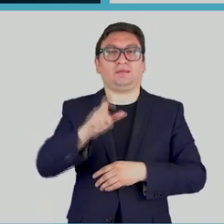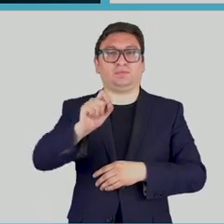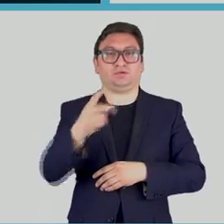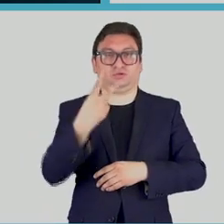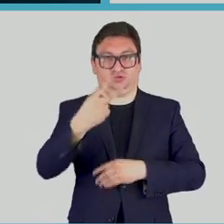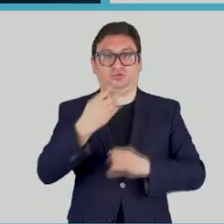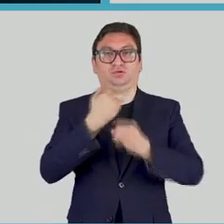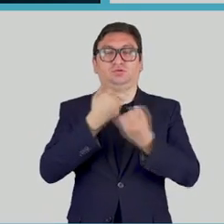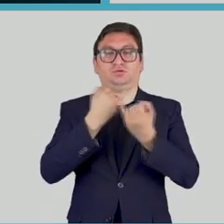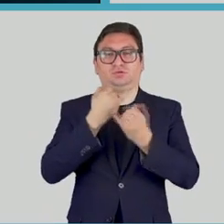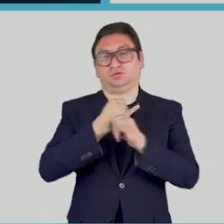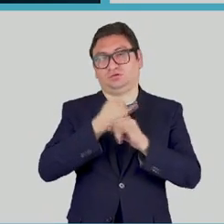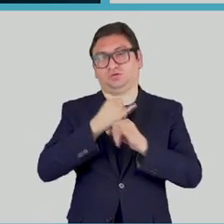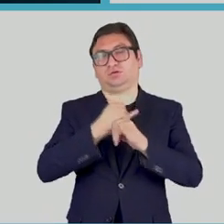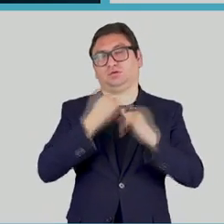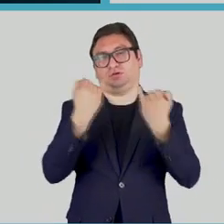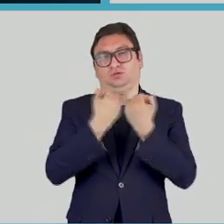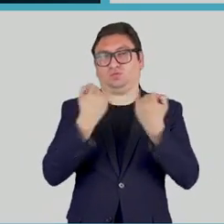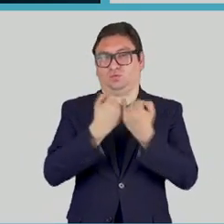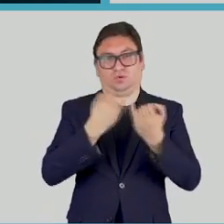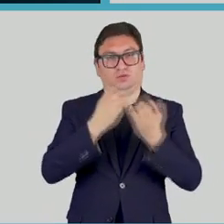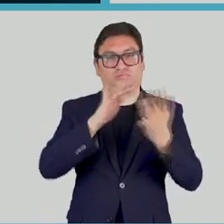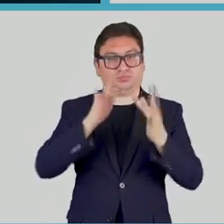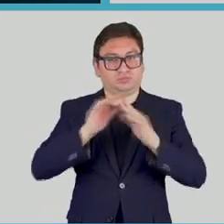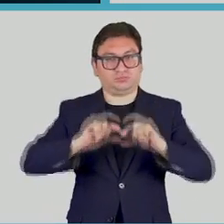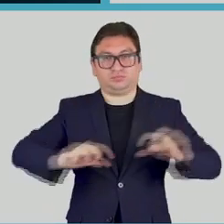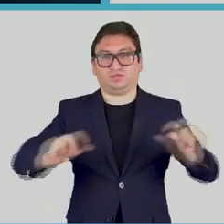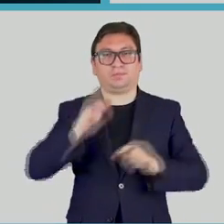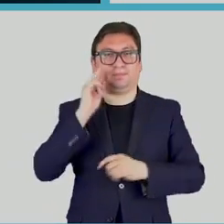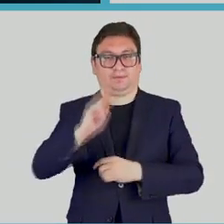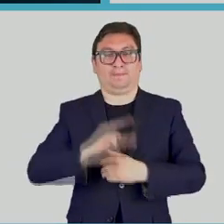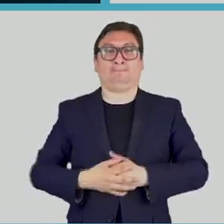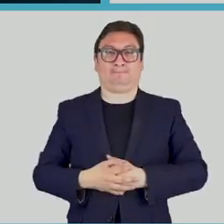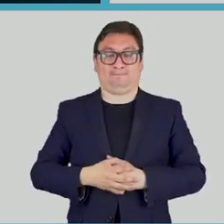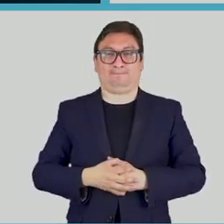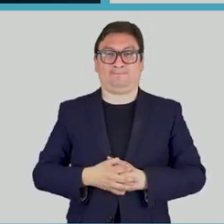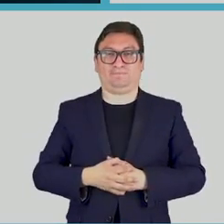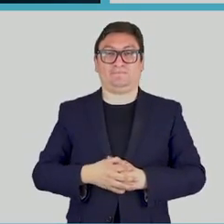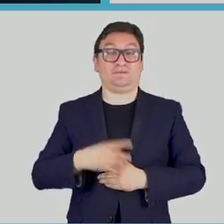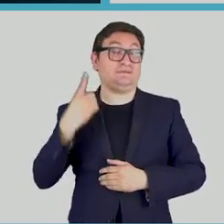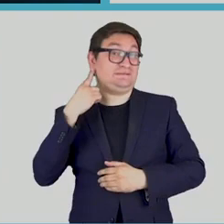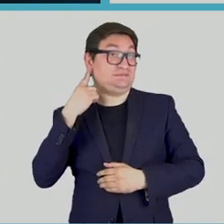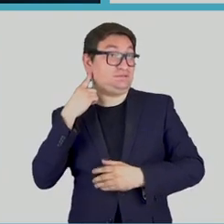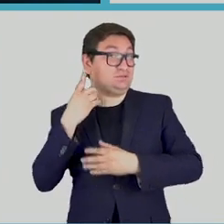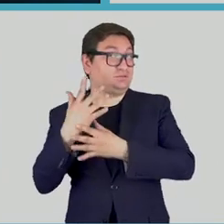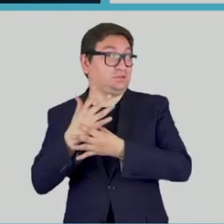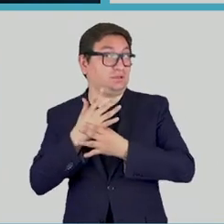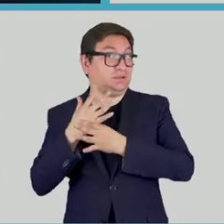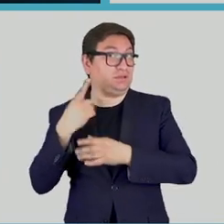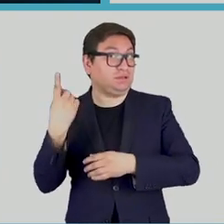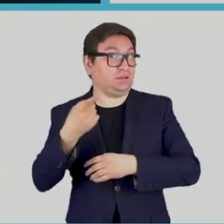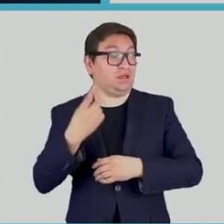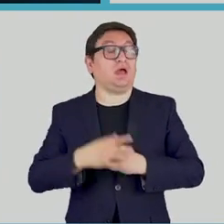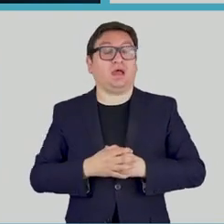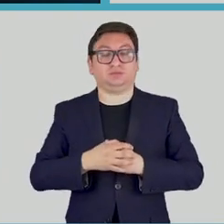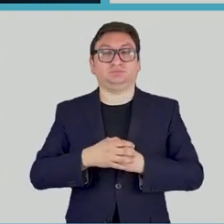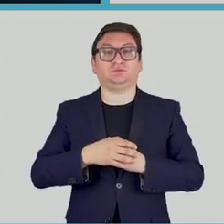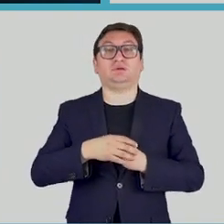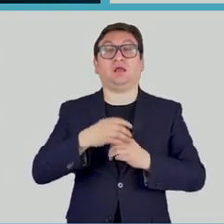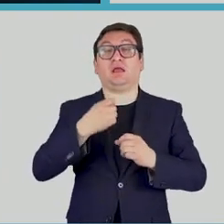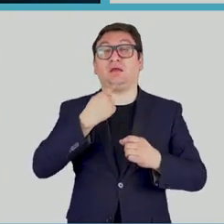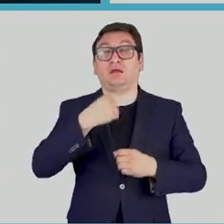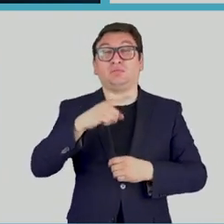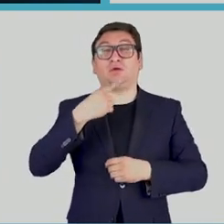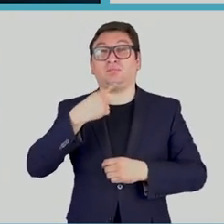y en nuestras redes sociales que aparecen en su pantalla y justo se dice por ahí Gabriel que se han recibido